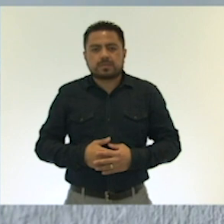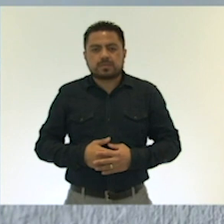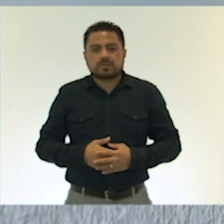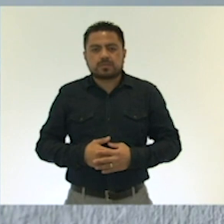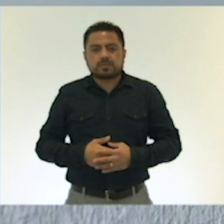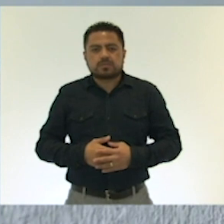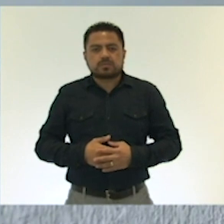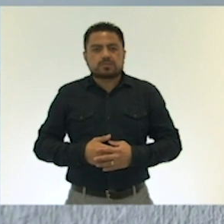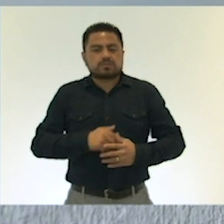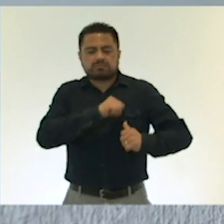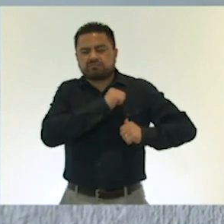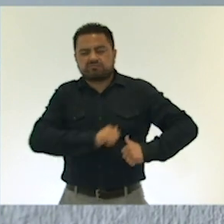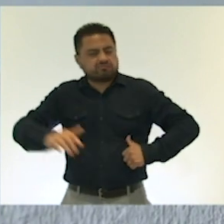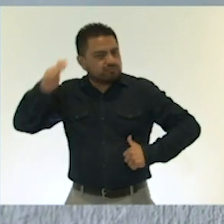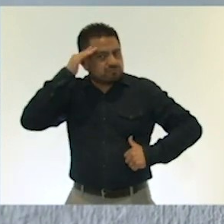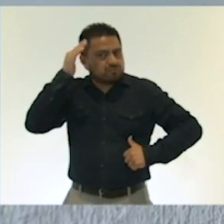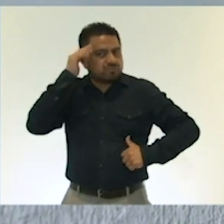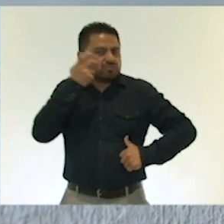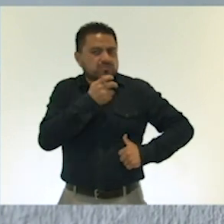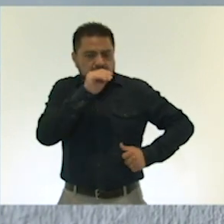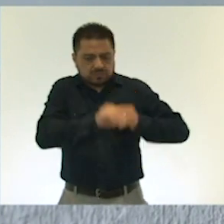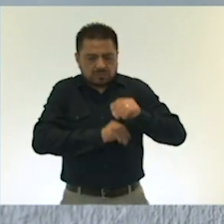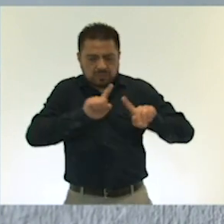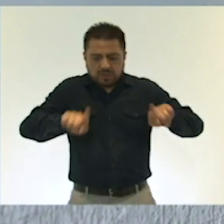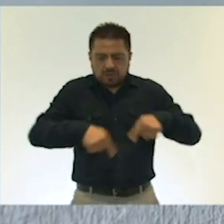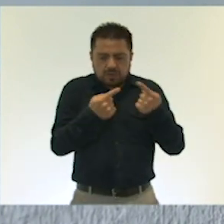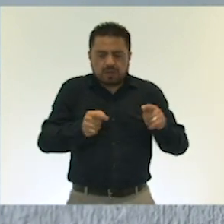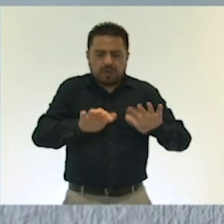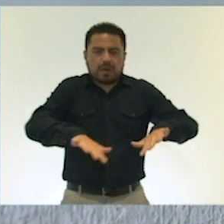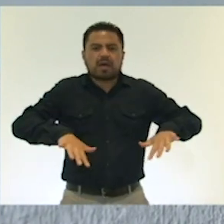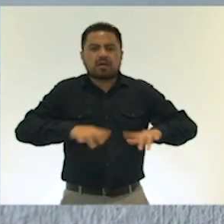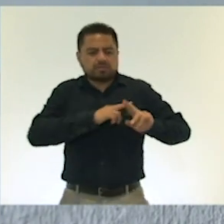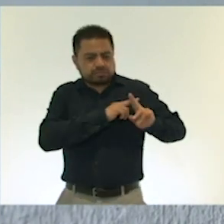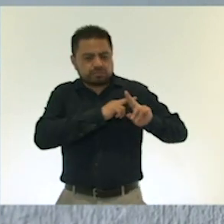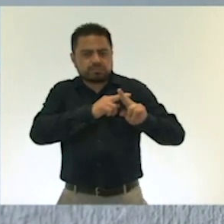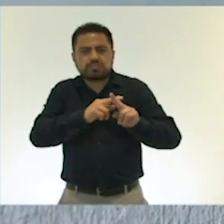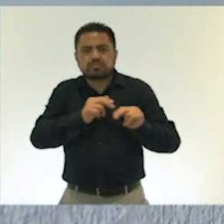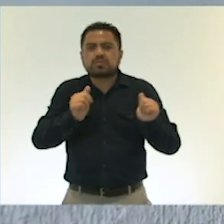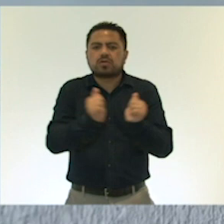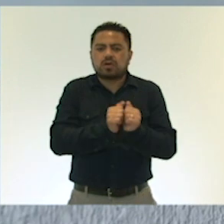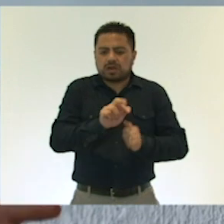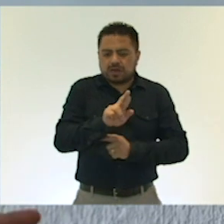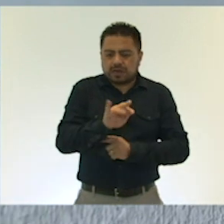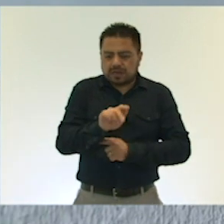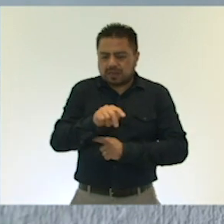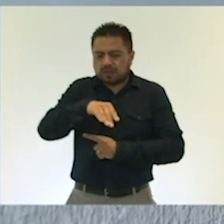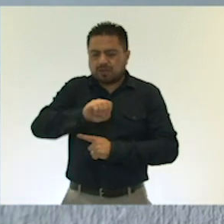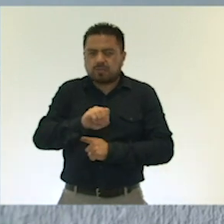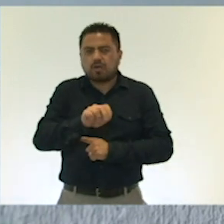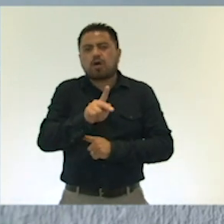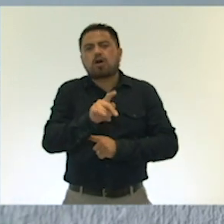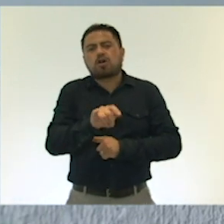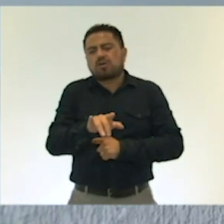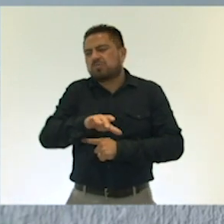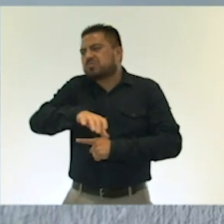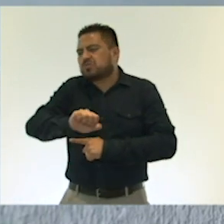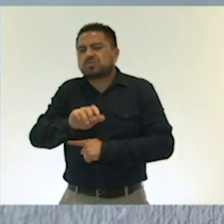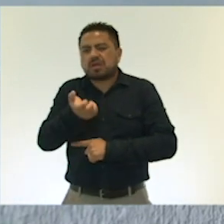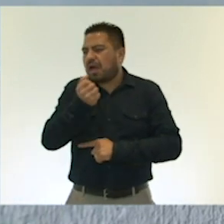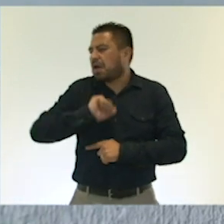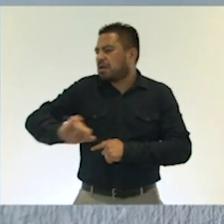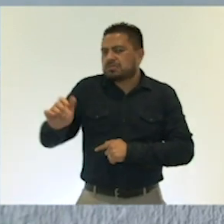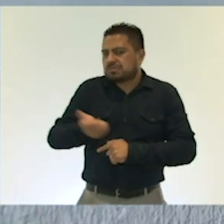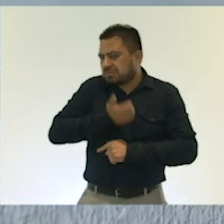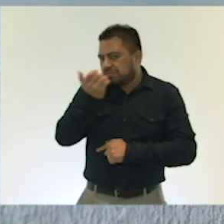El rol principal de la percusión en una orquesta es mantener el ritmo, el pulso o el beat, como también se le conoce.